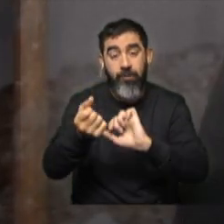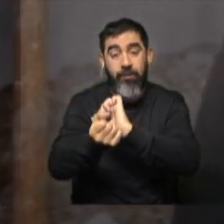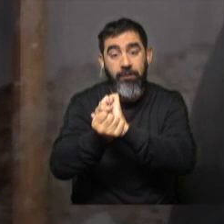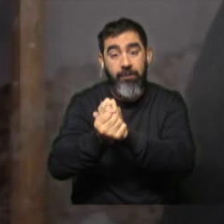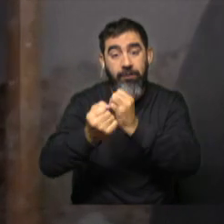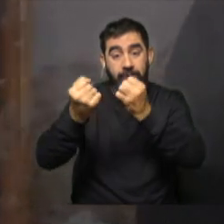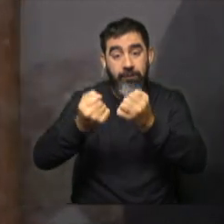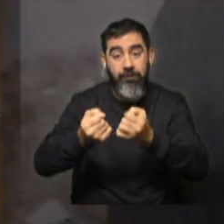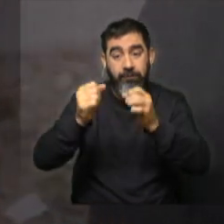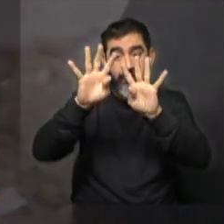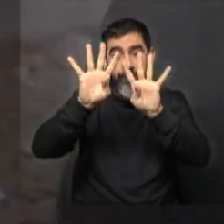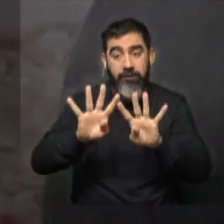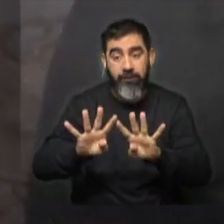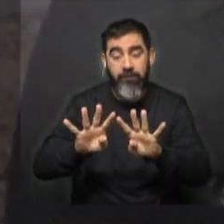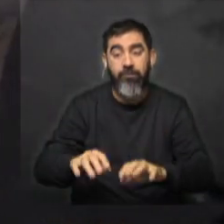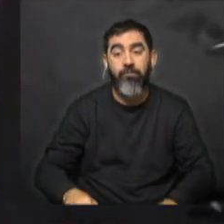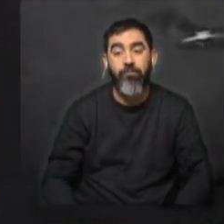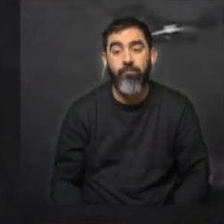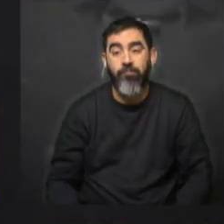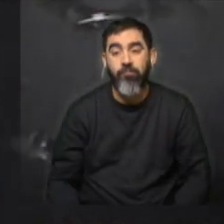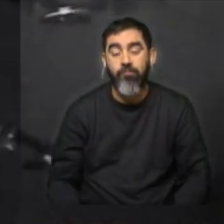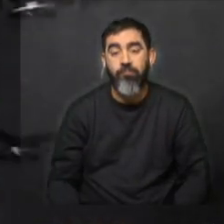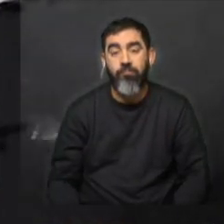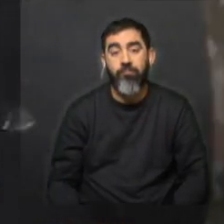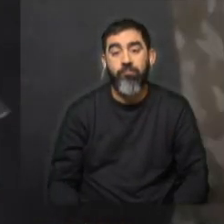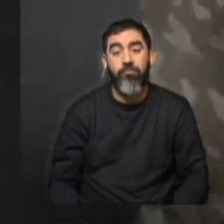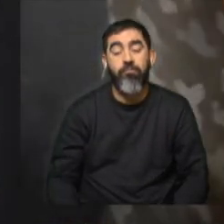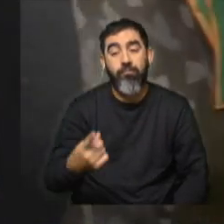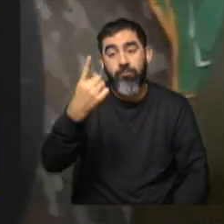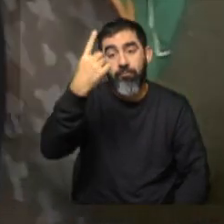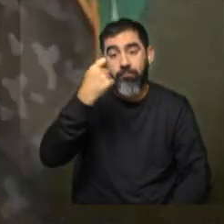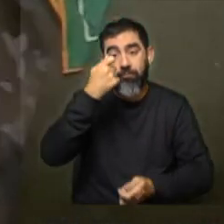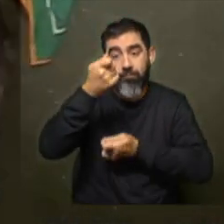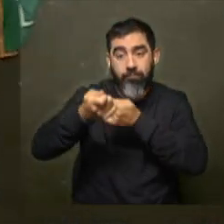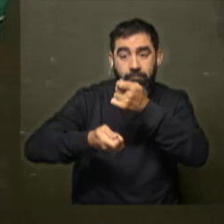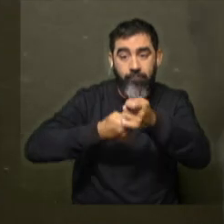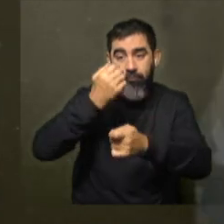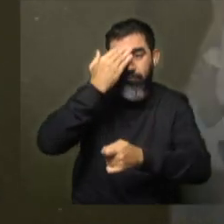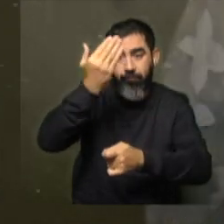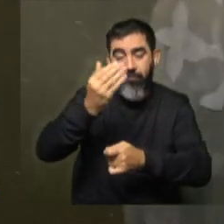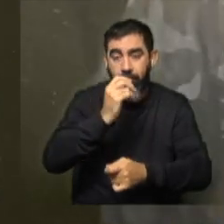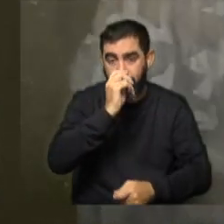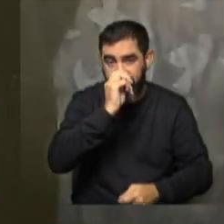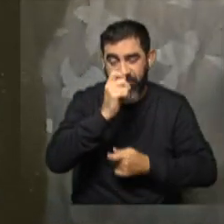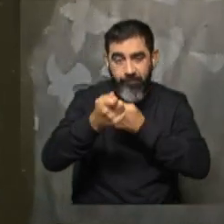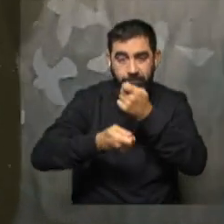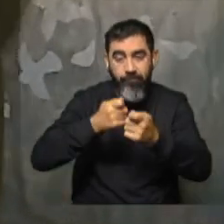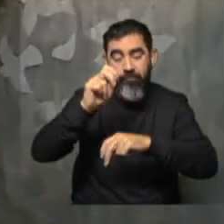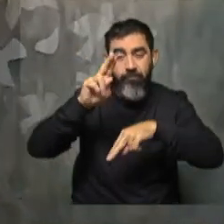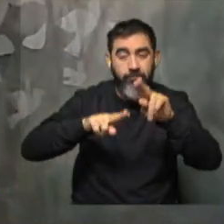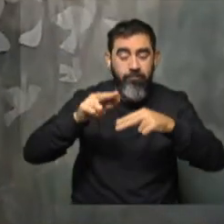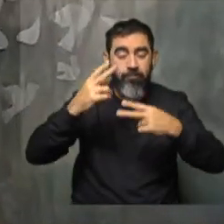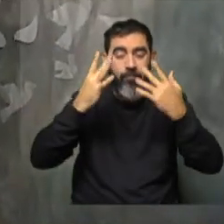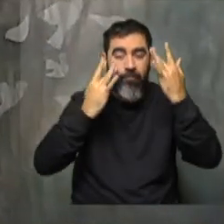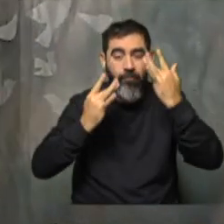celdas. Ayer se hizo aquí una instalación en la fachada, una instalación de